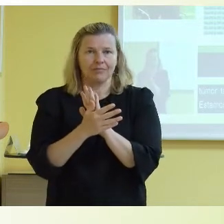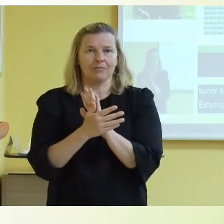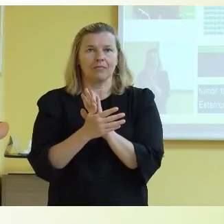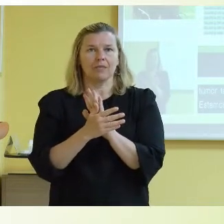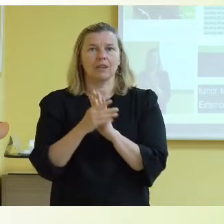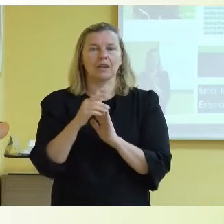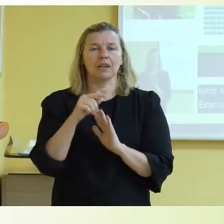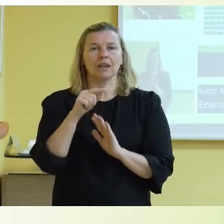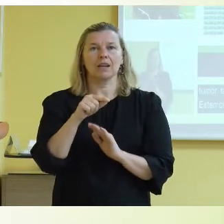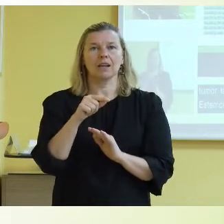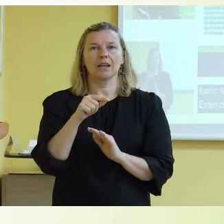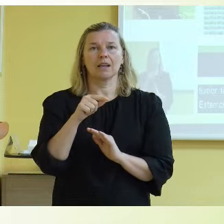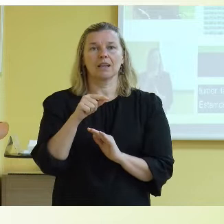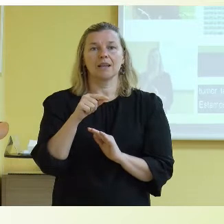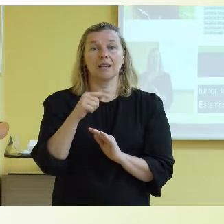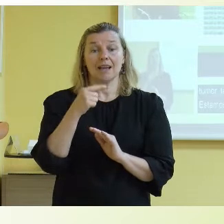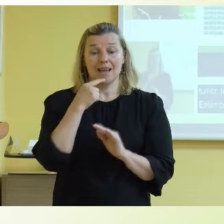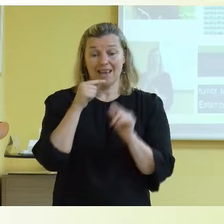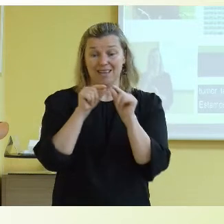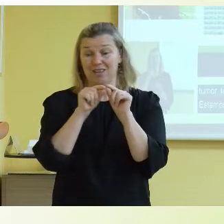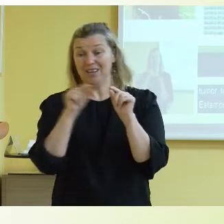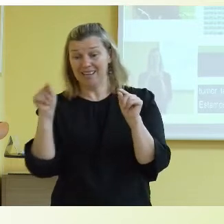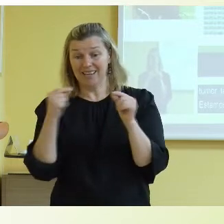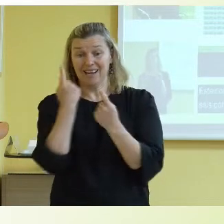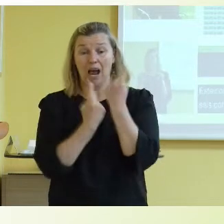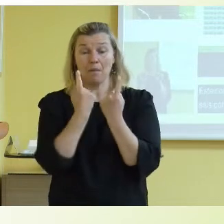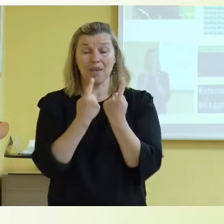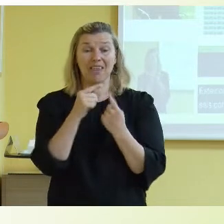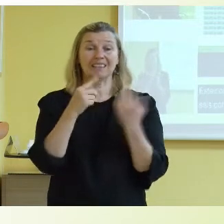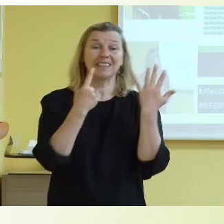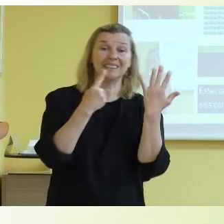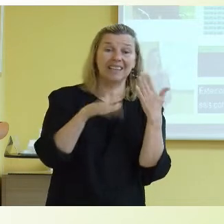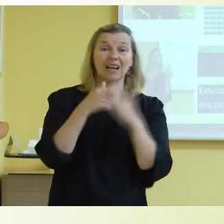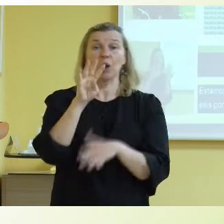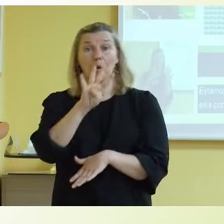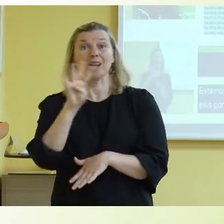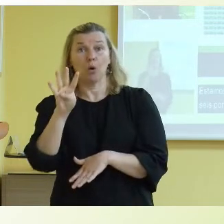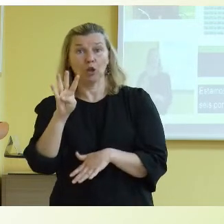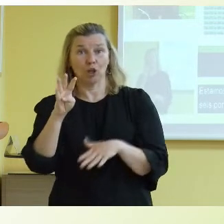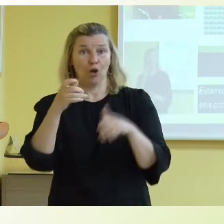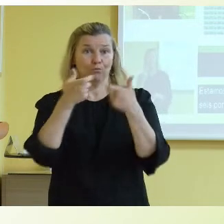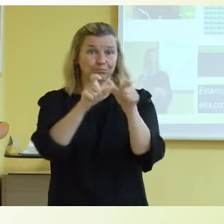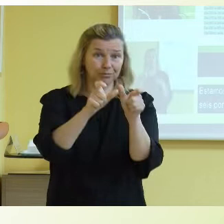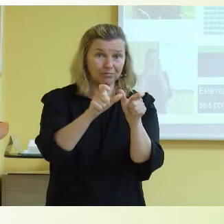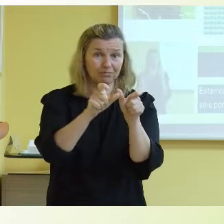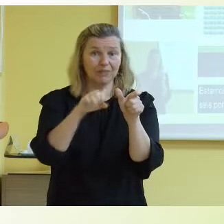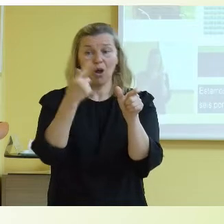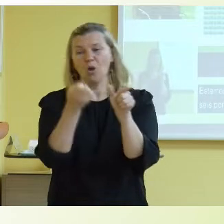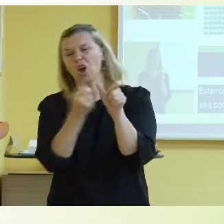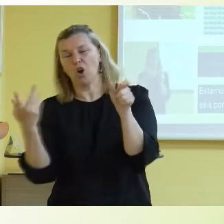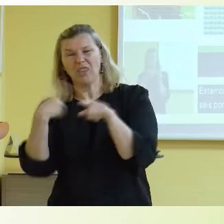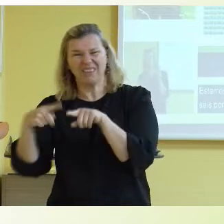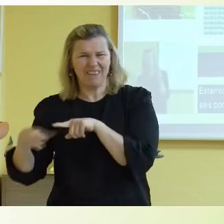básicamente el INE a veces da cifras entre 6 y 44 y no desglosa, y otras veces da desglosado, y vamos a entrar en las